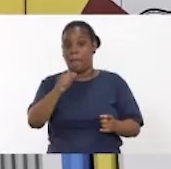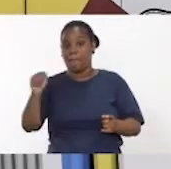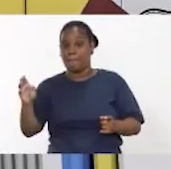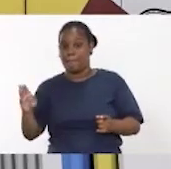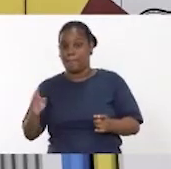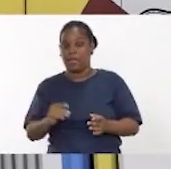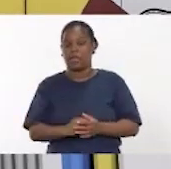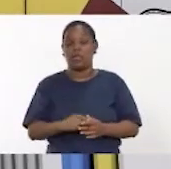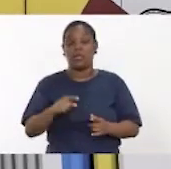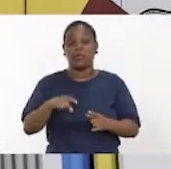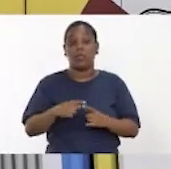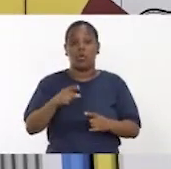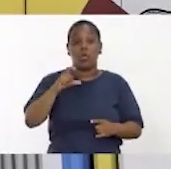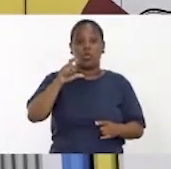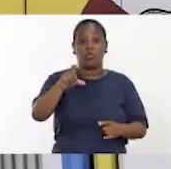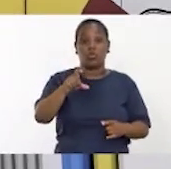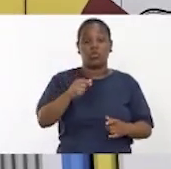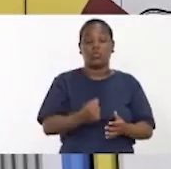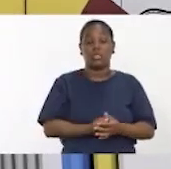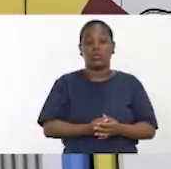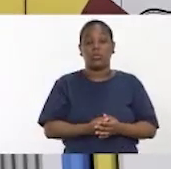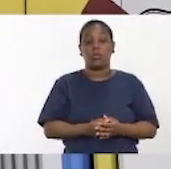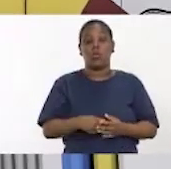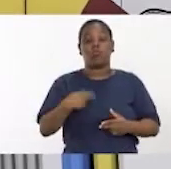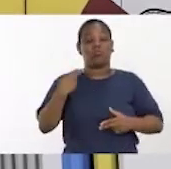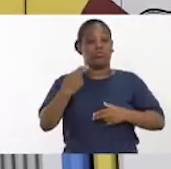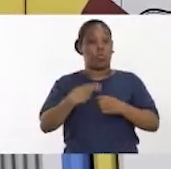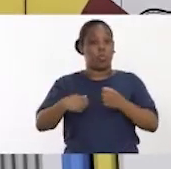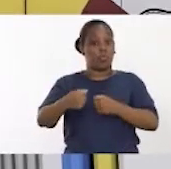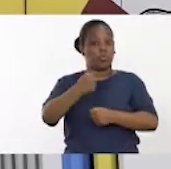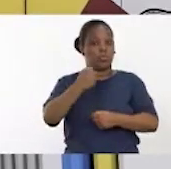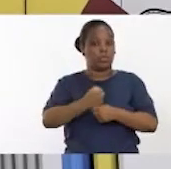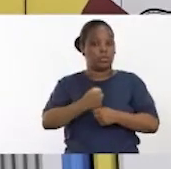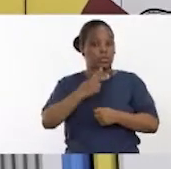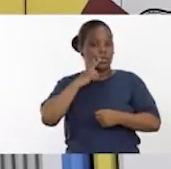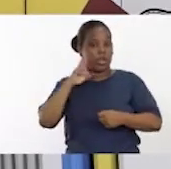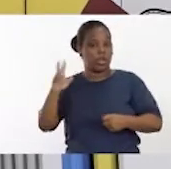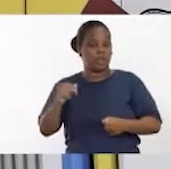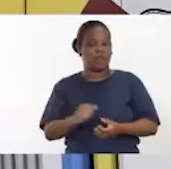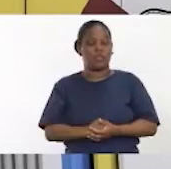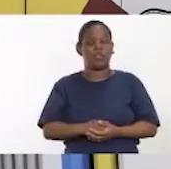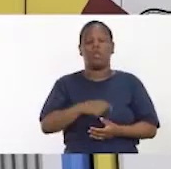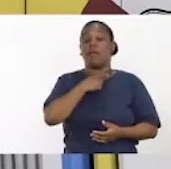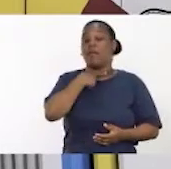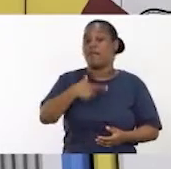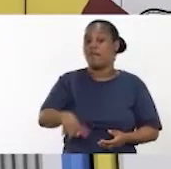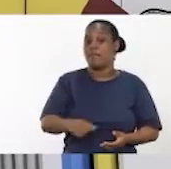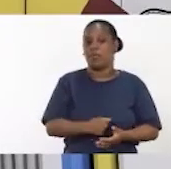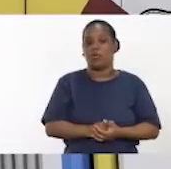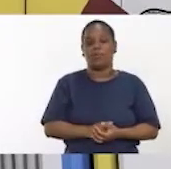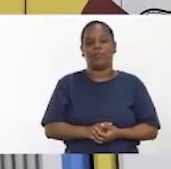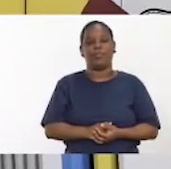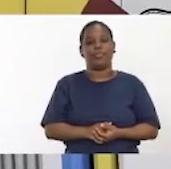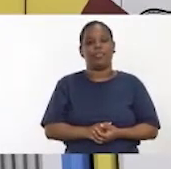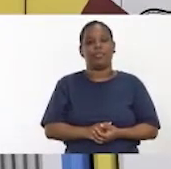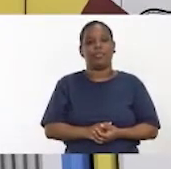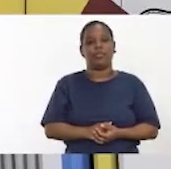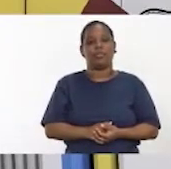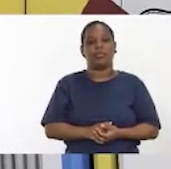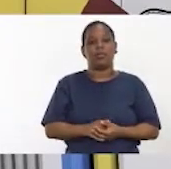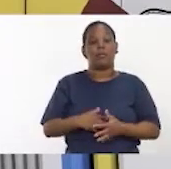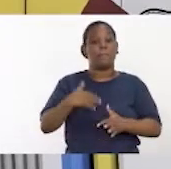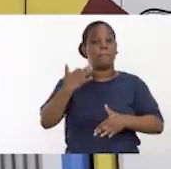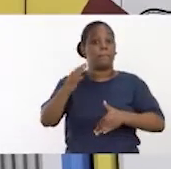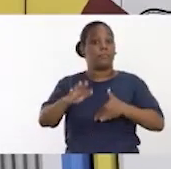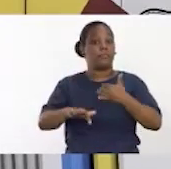por último, las aplicaciones que puede tener para la vida. Ejemplo, consecuencias que